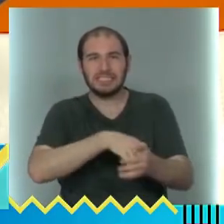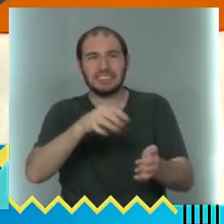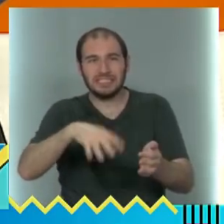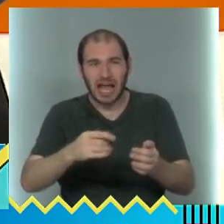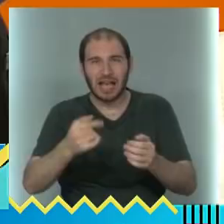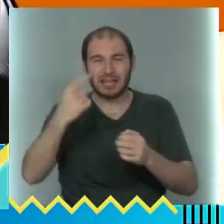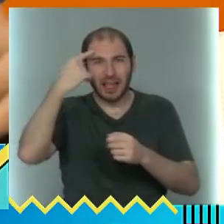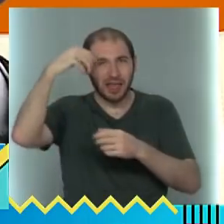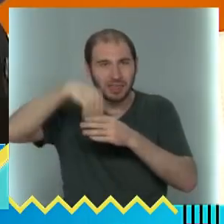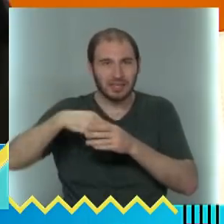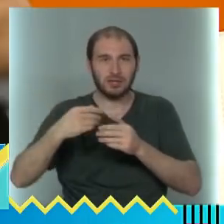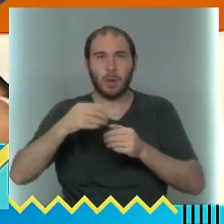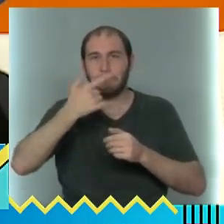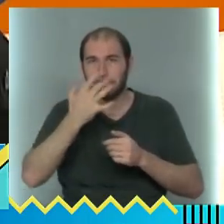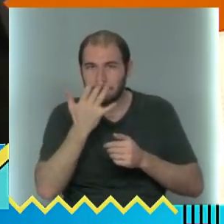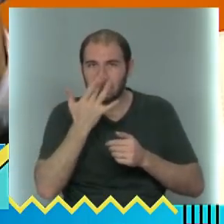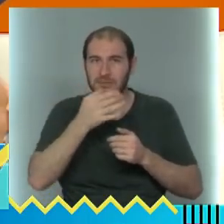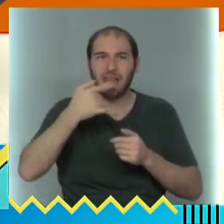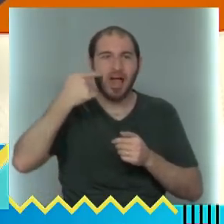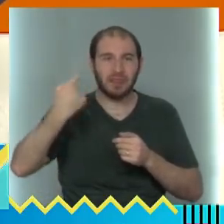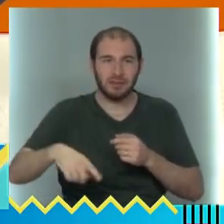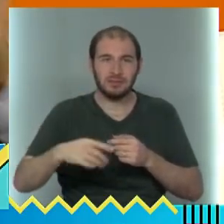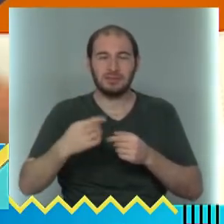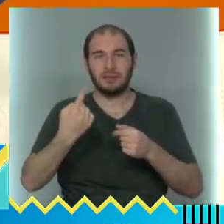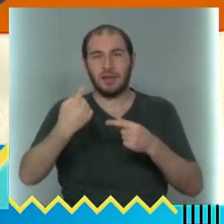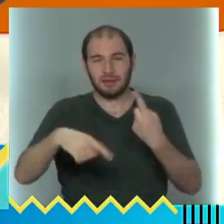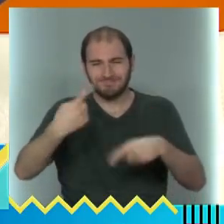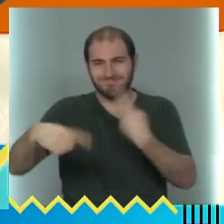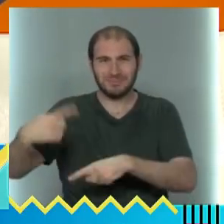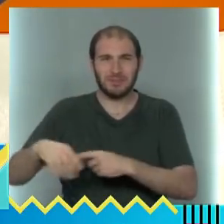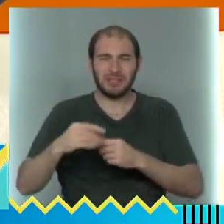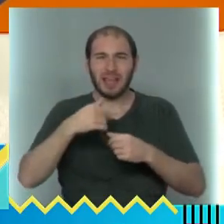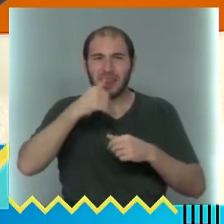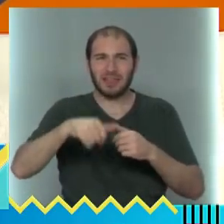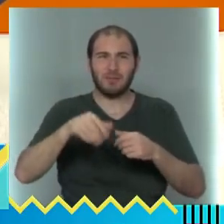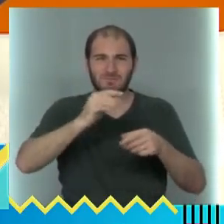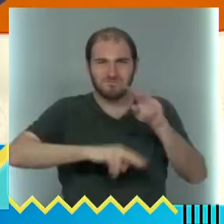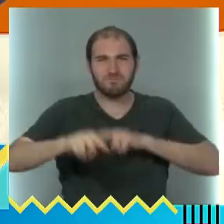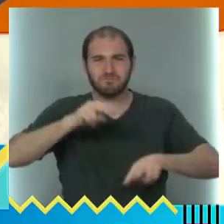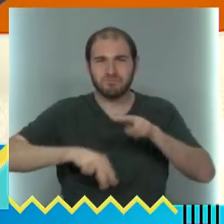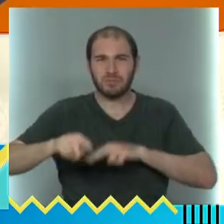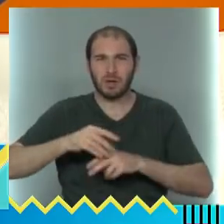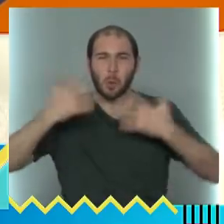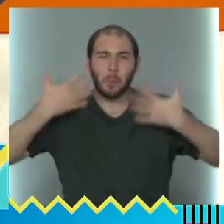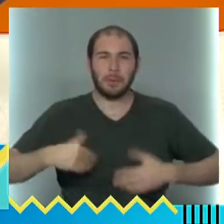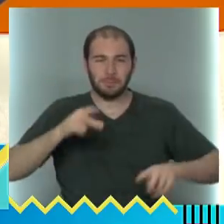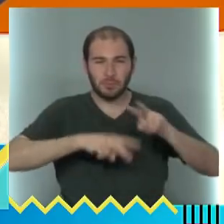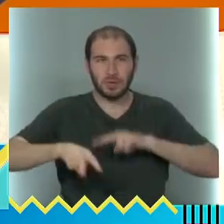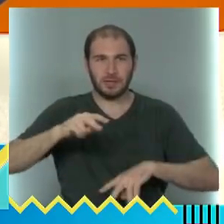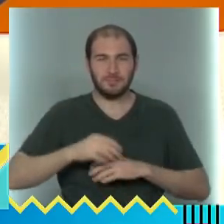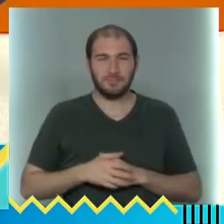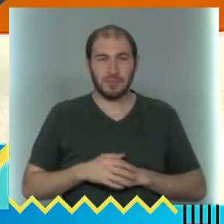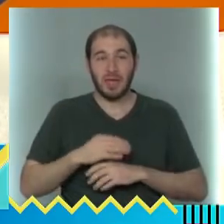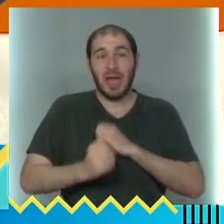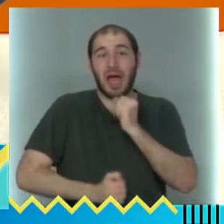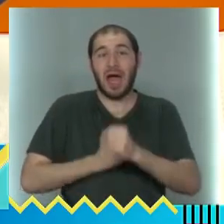líquido cefalorraquídeo, en la orina, en la saliva. Se han buscado en diferentes líquidos, sobre todo corporales, y